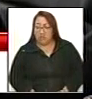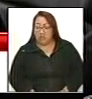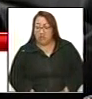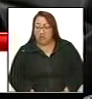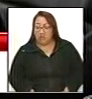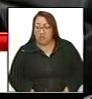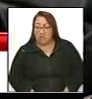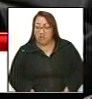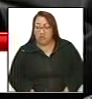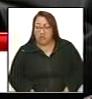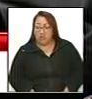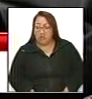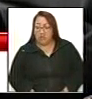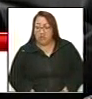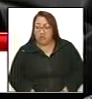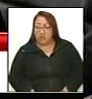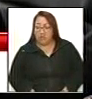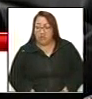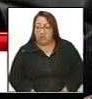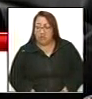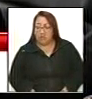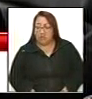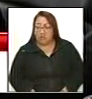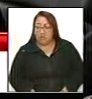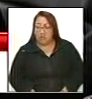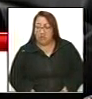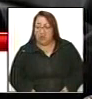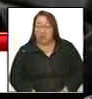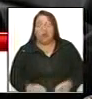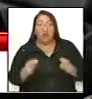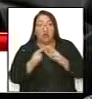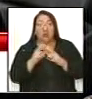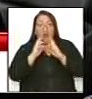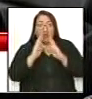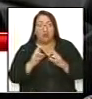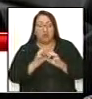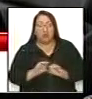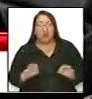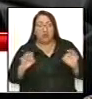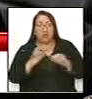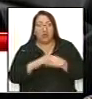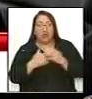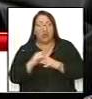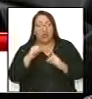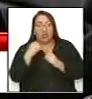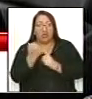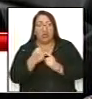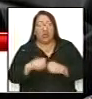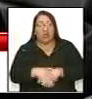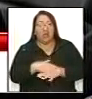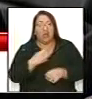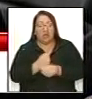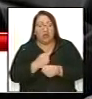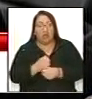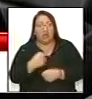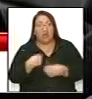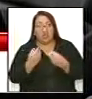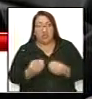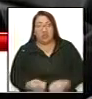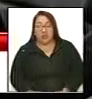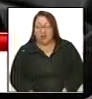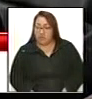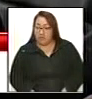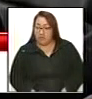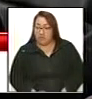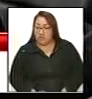iniciaría de oficio y también conocer su resultado, porque es de relevancia para la sociedad de gestión que es podría